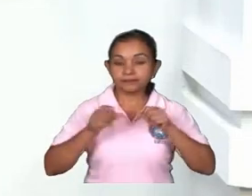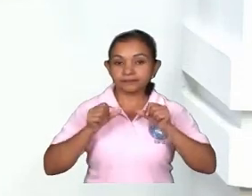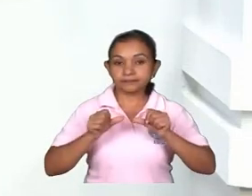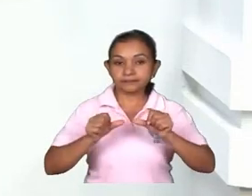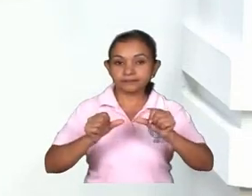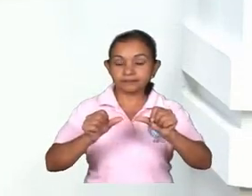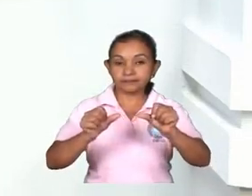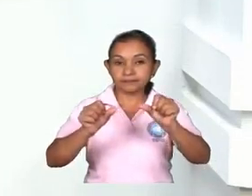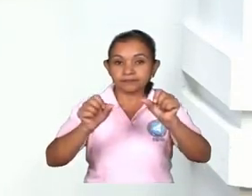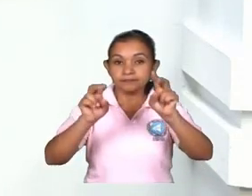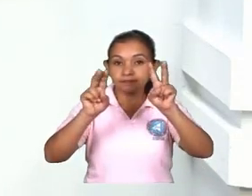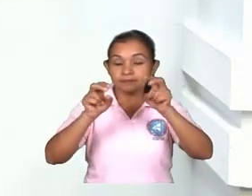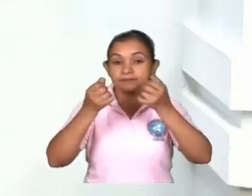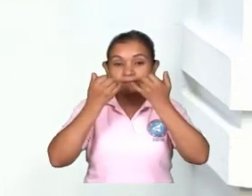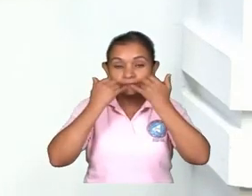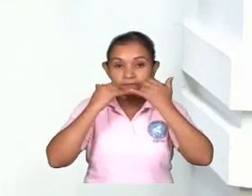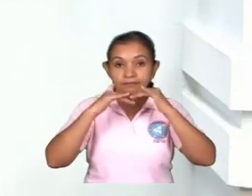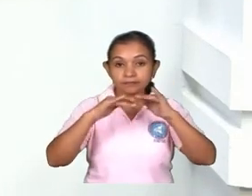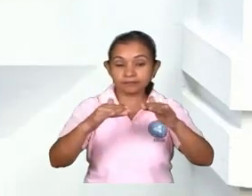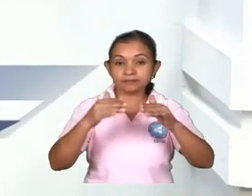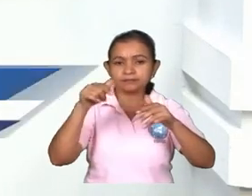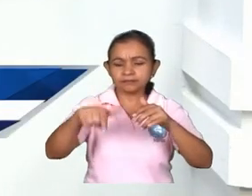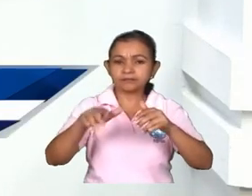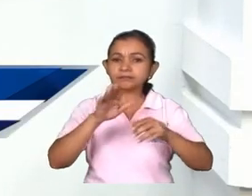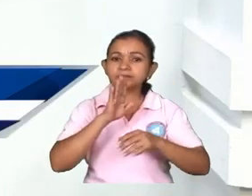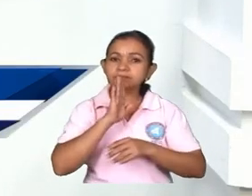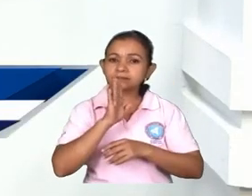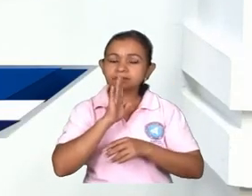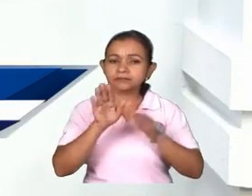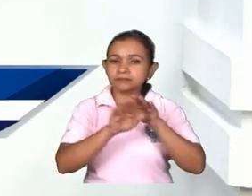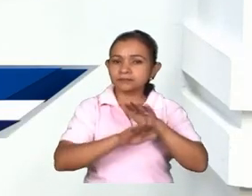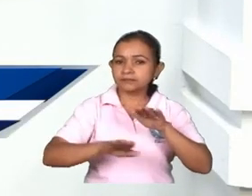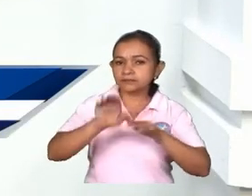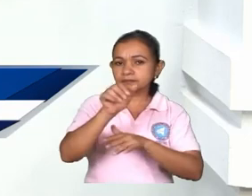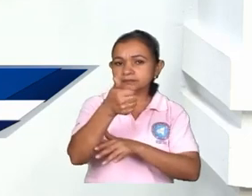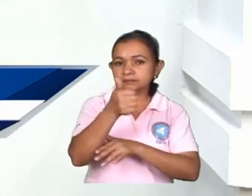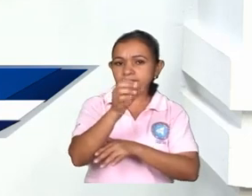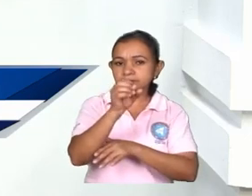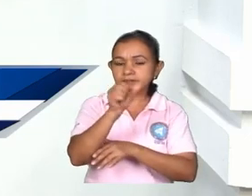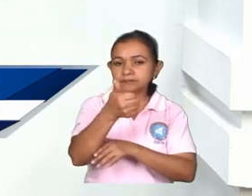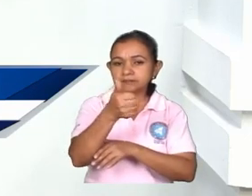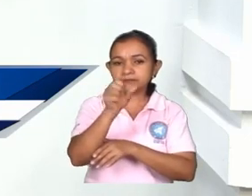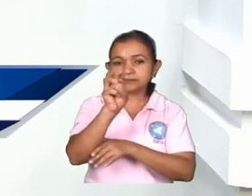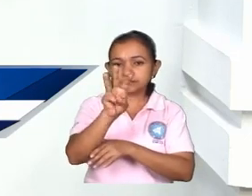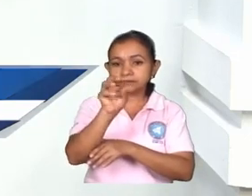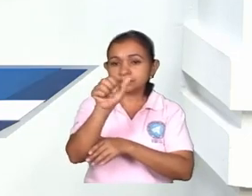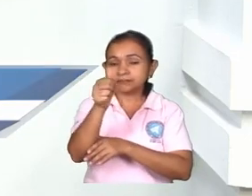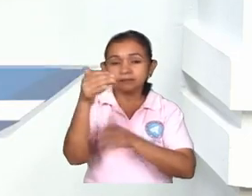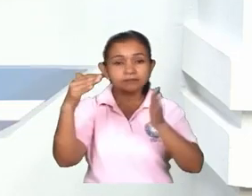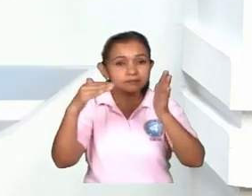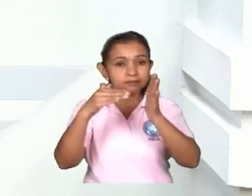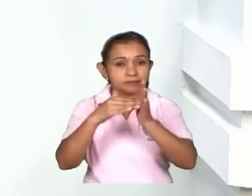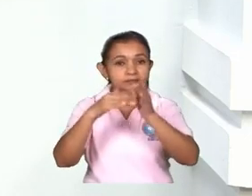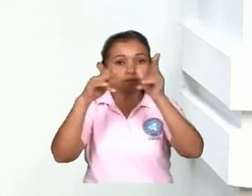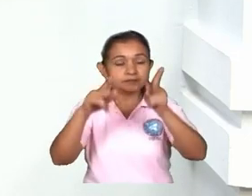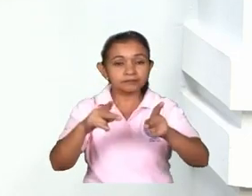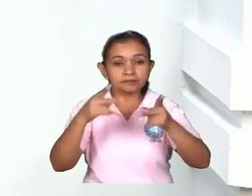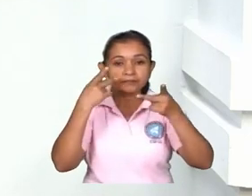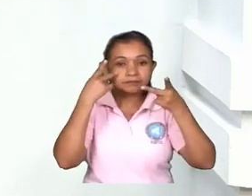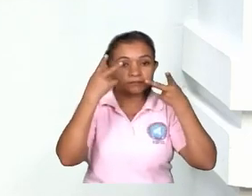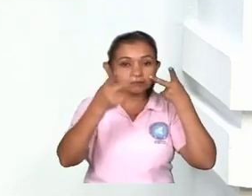Continuamos con el detalle de nuestras informaciones. Ahora les comentamos que más de 636 mil nicaragüenses visitaron más